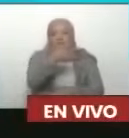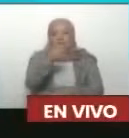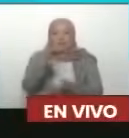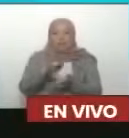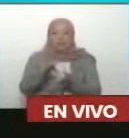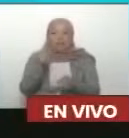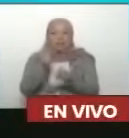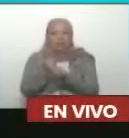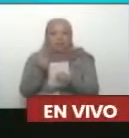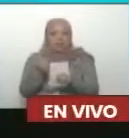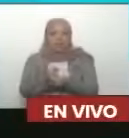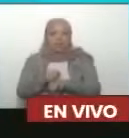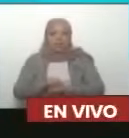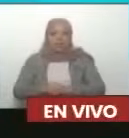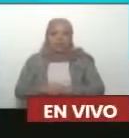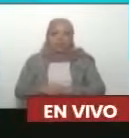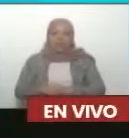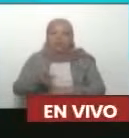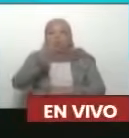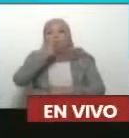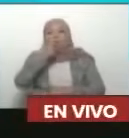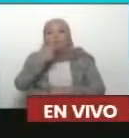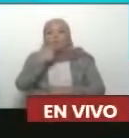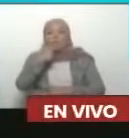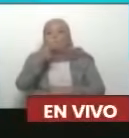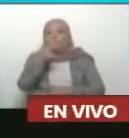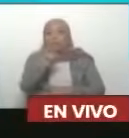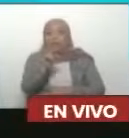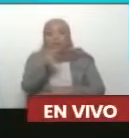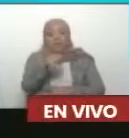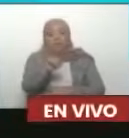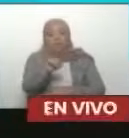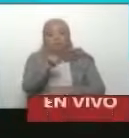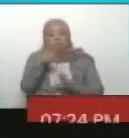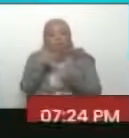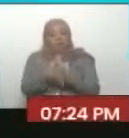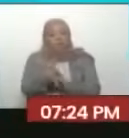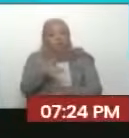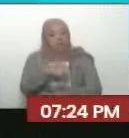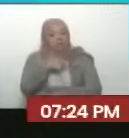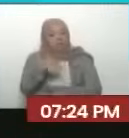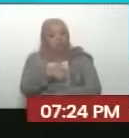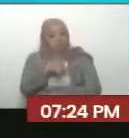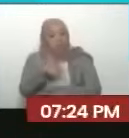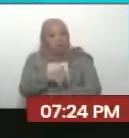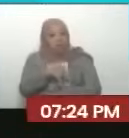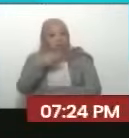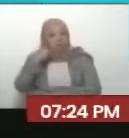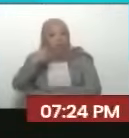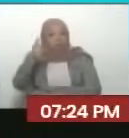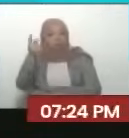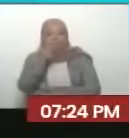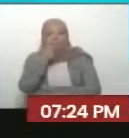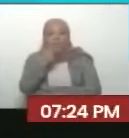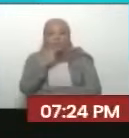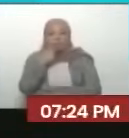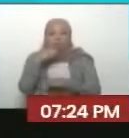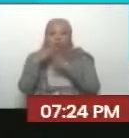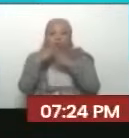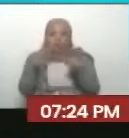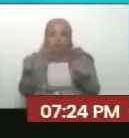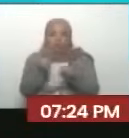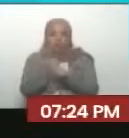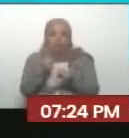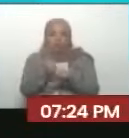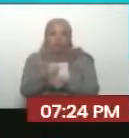Canaima. Tenemos muchas cosas hermosas del cual sentirnos orgullosos. Pero lo más hermoso de todo